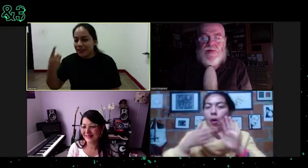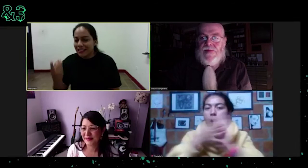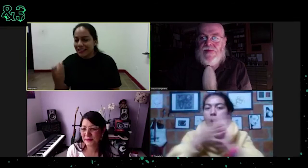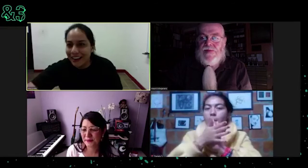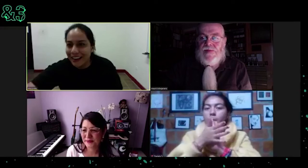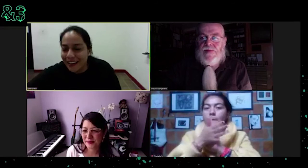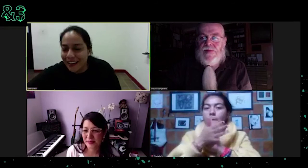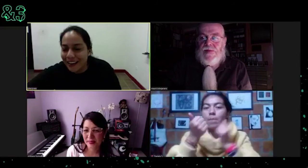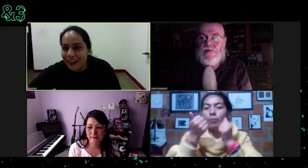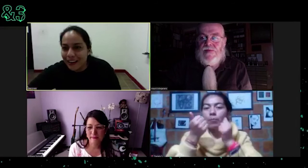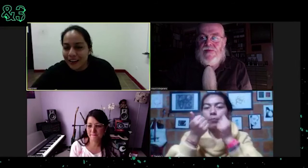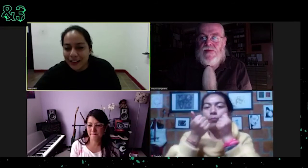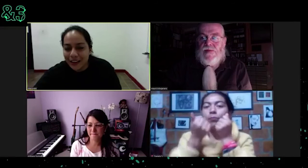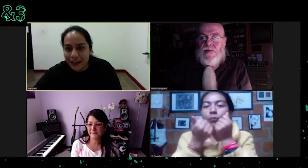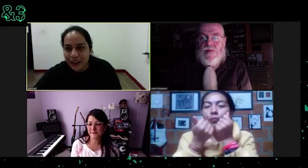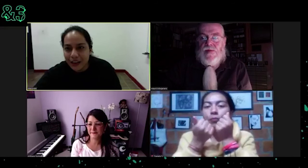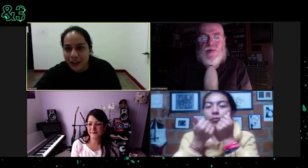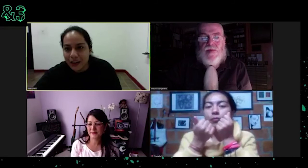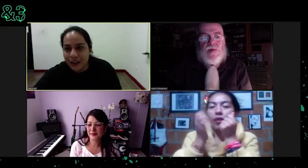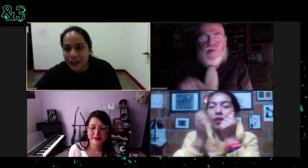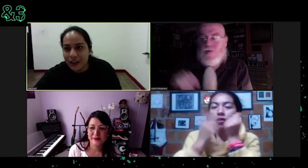No se puede ver más.